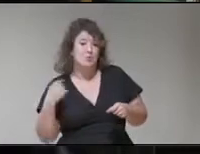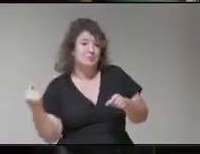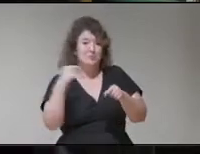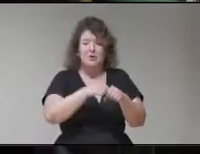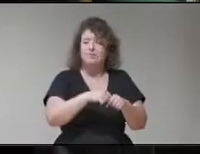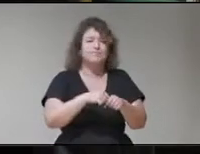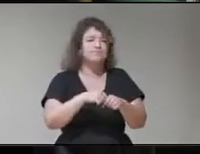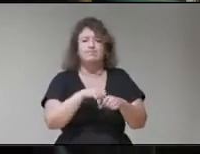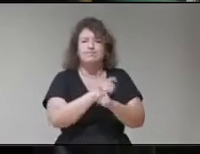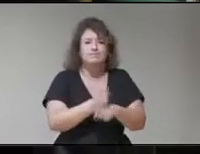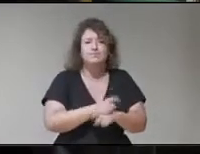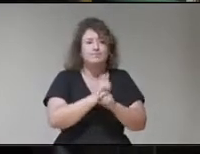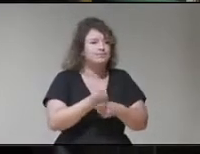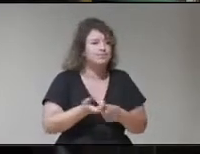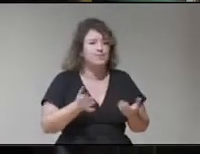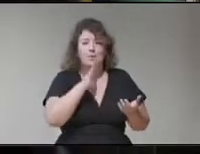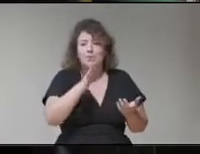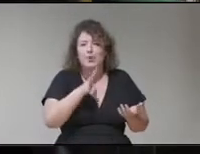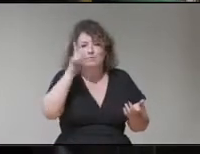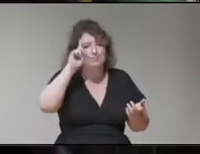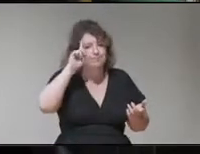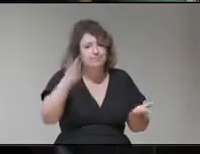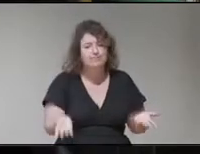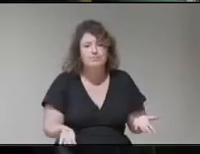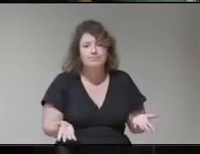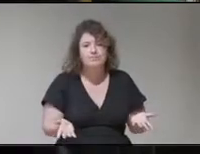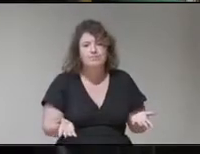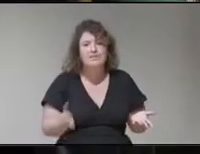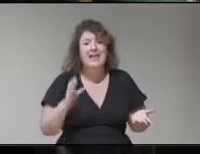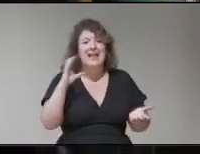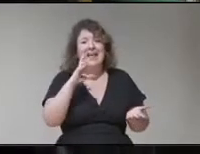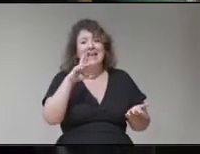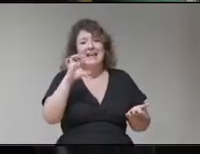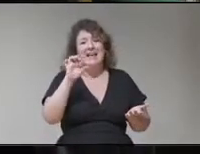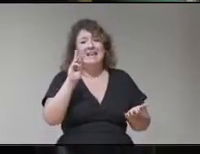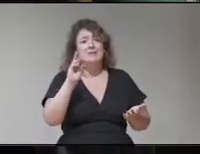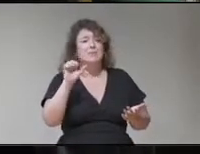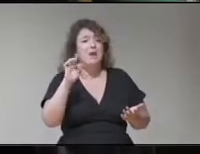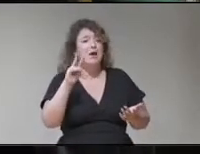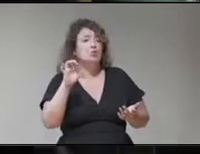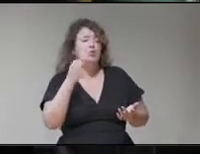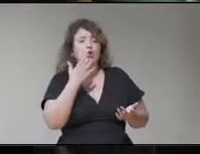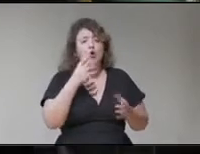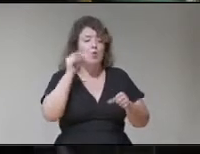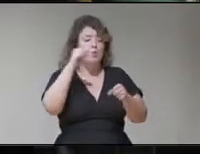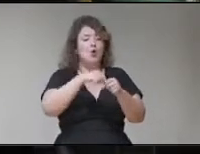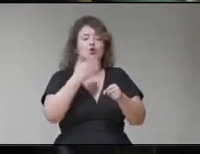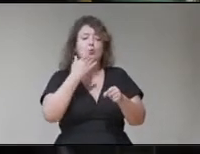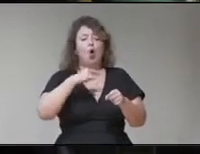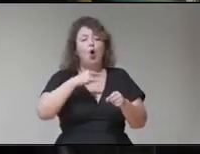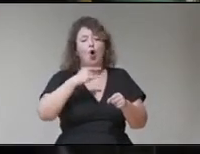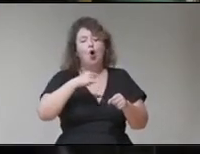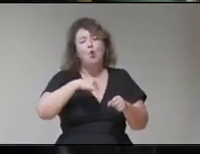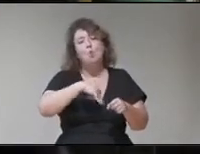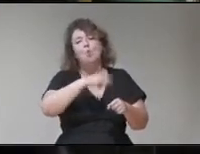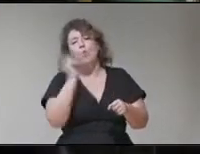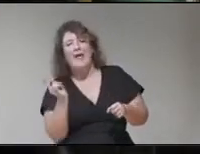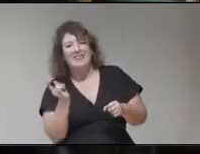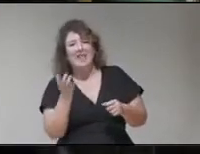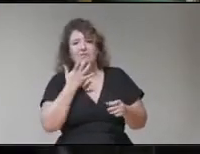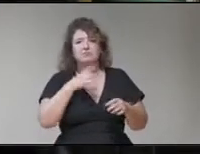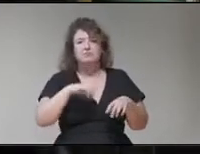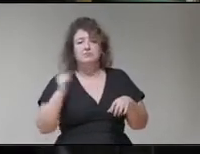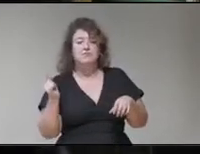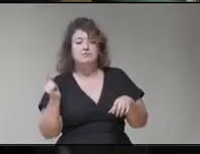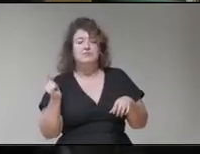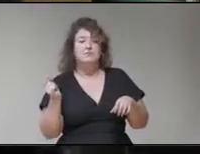Gasseri y no sabemos por qué. O sea, el crispatus simplemente actuó como si dijésemos como un puente para que posteriormente